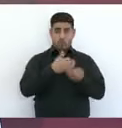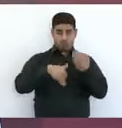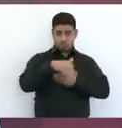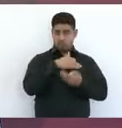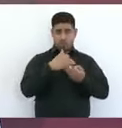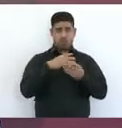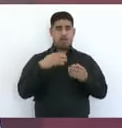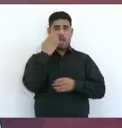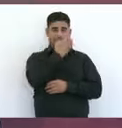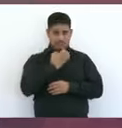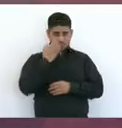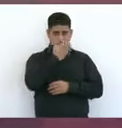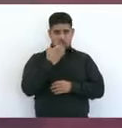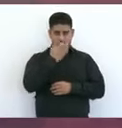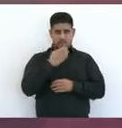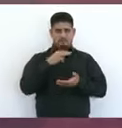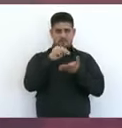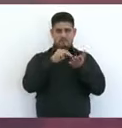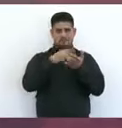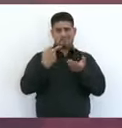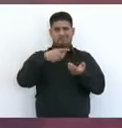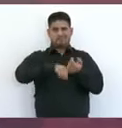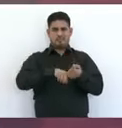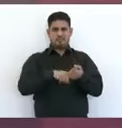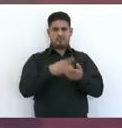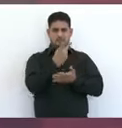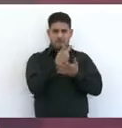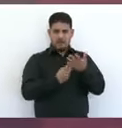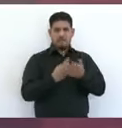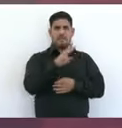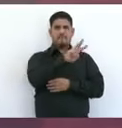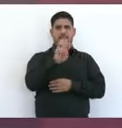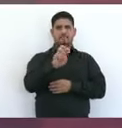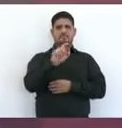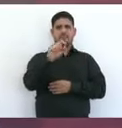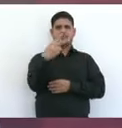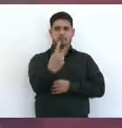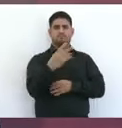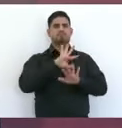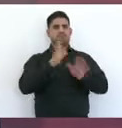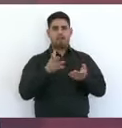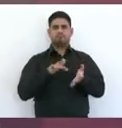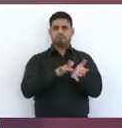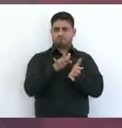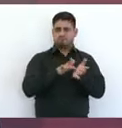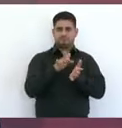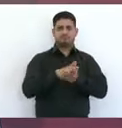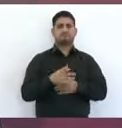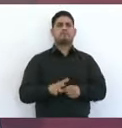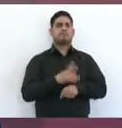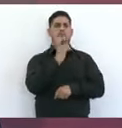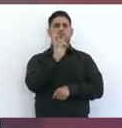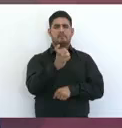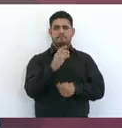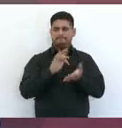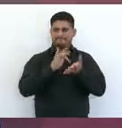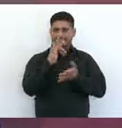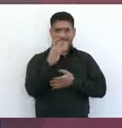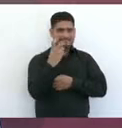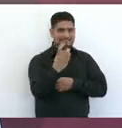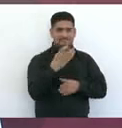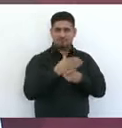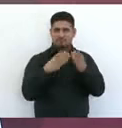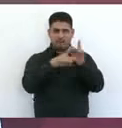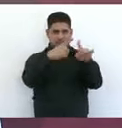municipios incluidos en el plan, que son 322, sean beneficiados. Así, gracias a estas